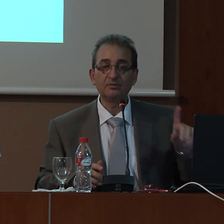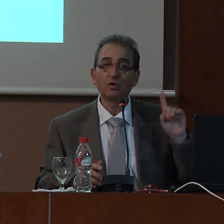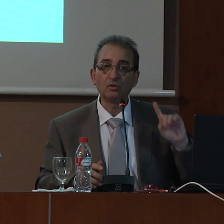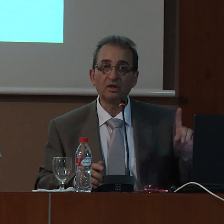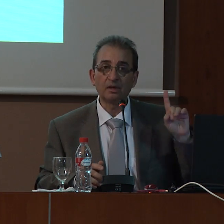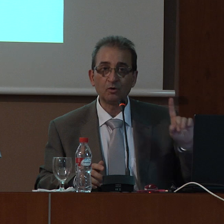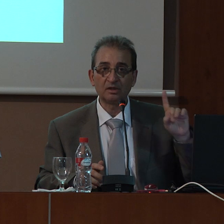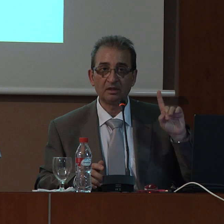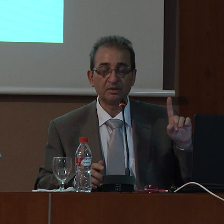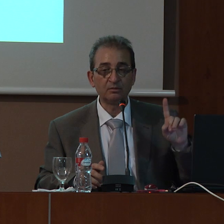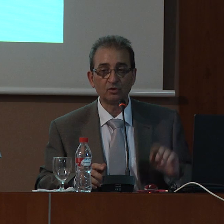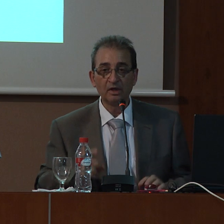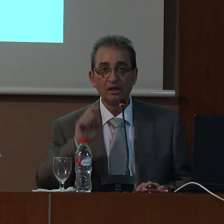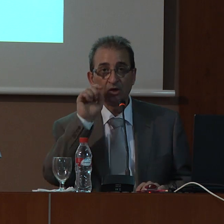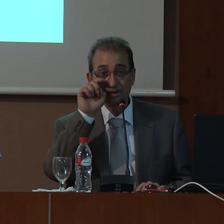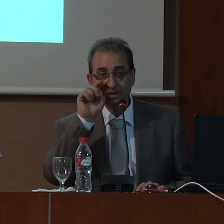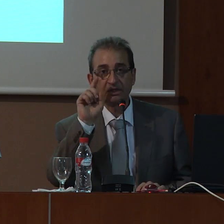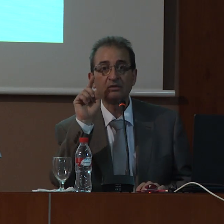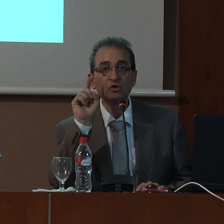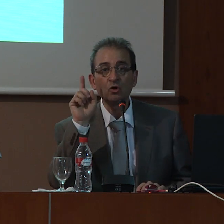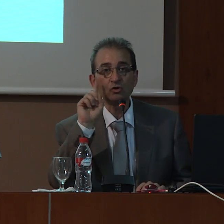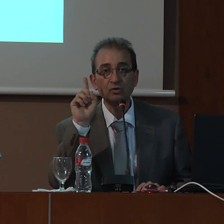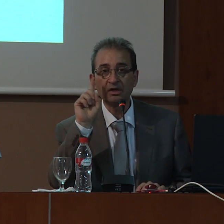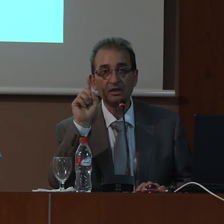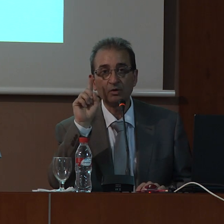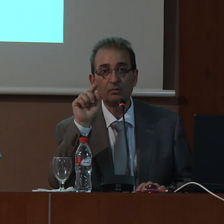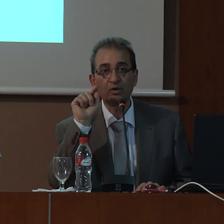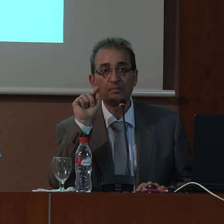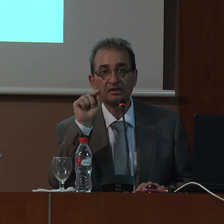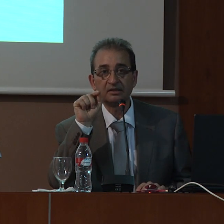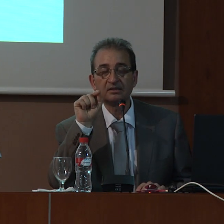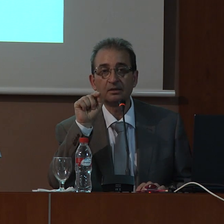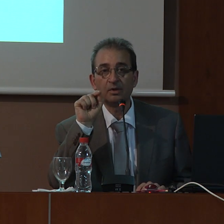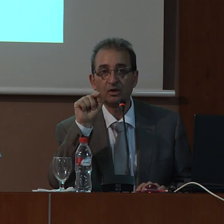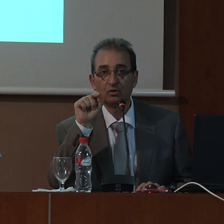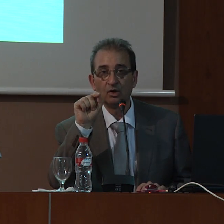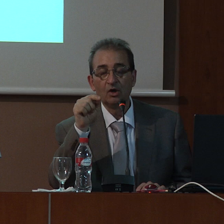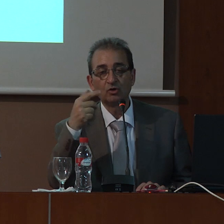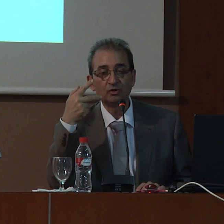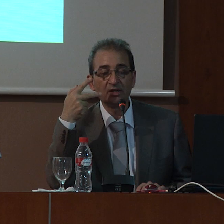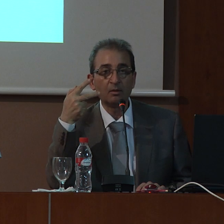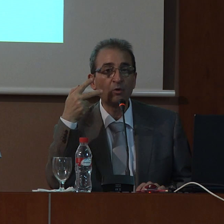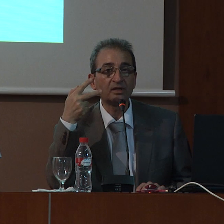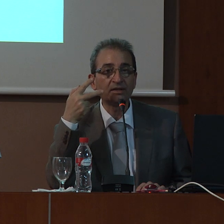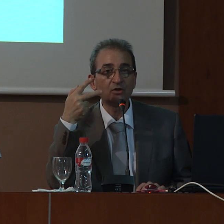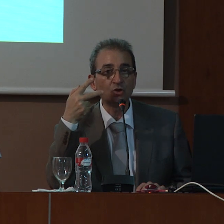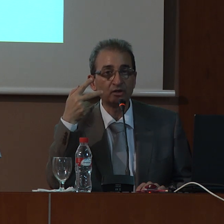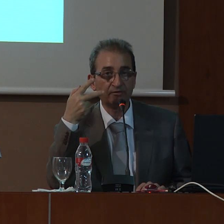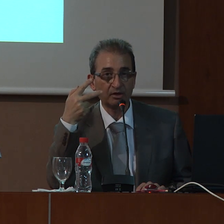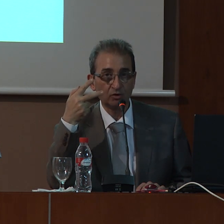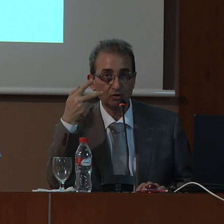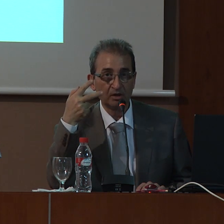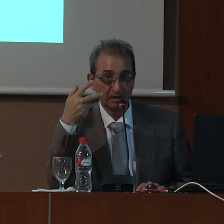diferente es por qué utilizamos los antidepresivos. Los antidepresivos no los utilizamos porque el paciente esté deprimido. Los utilizamos porque tienen